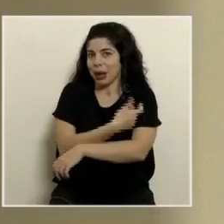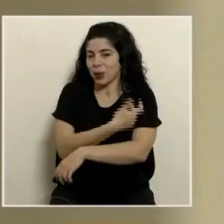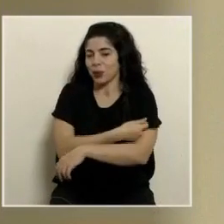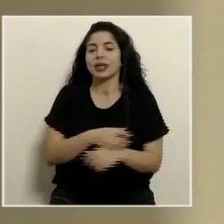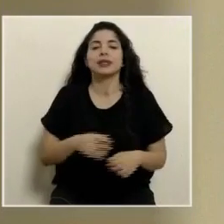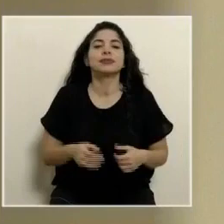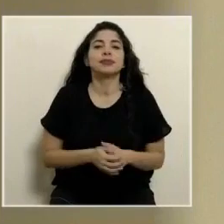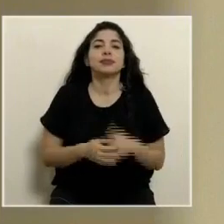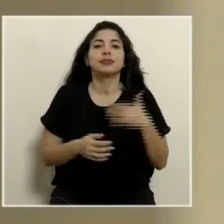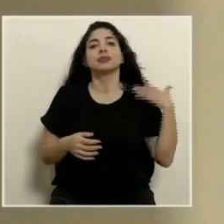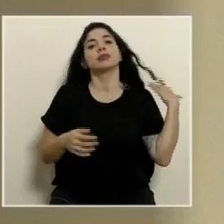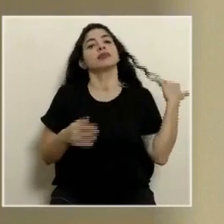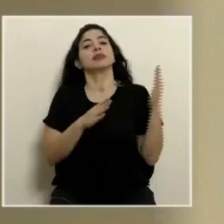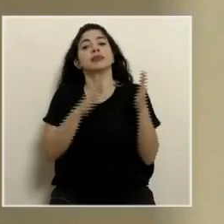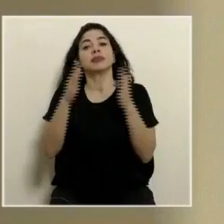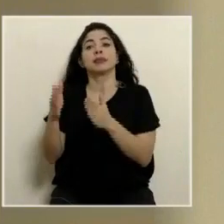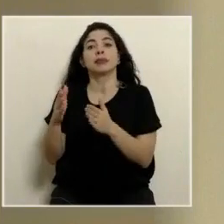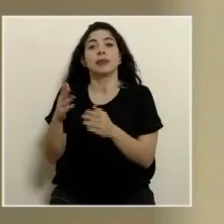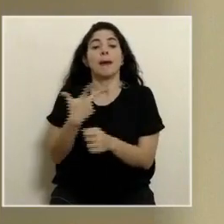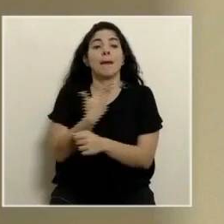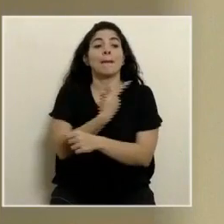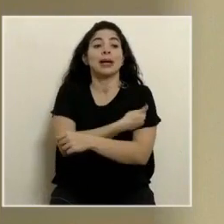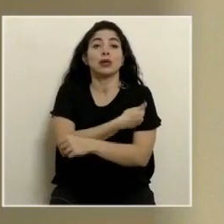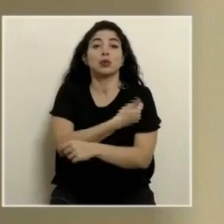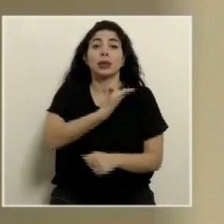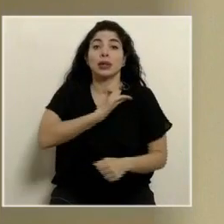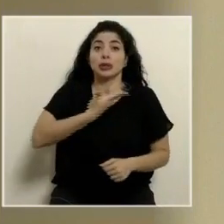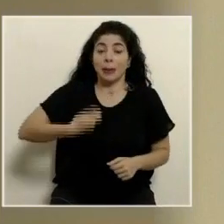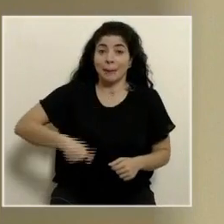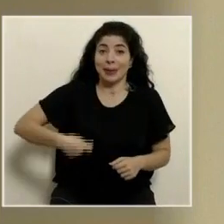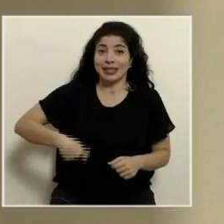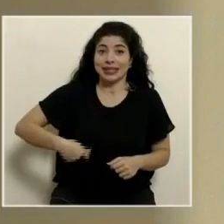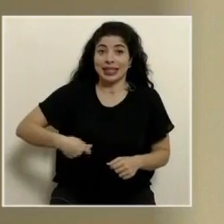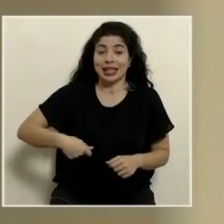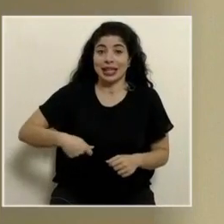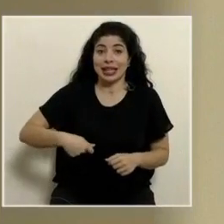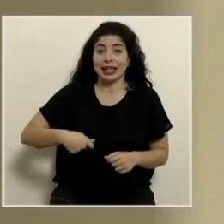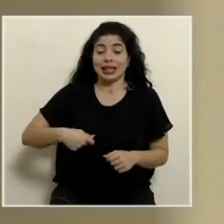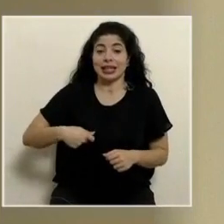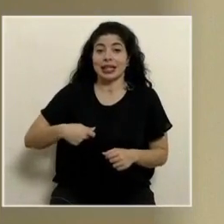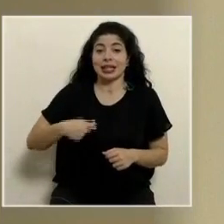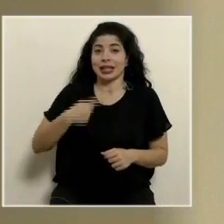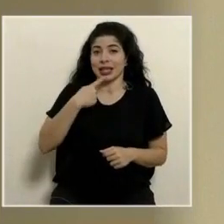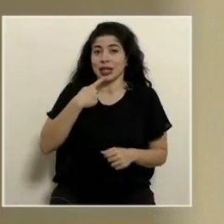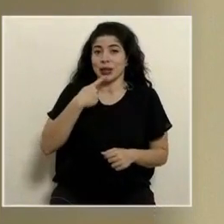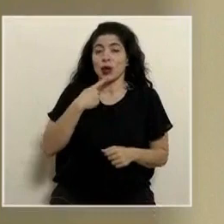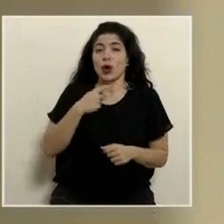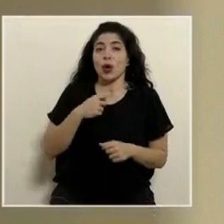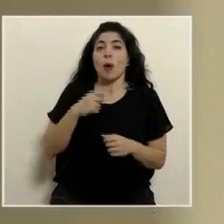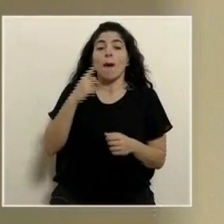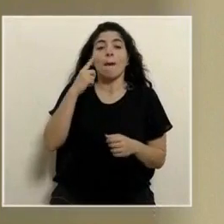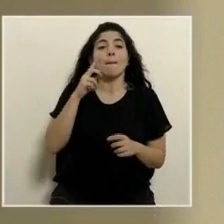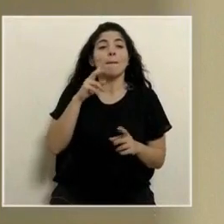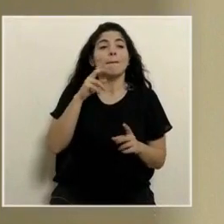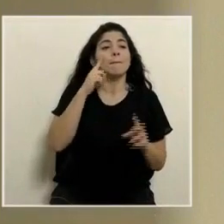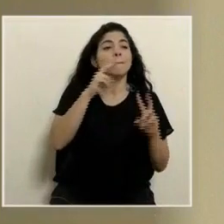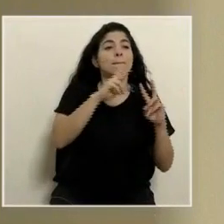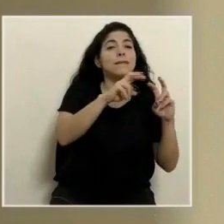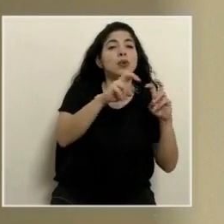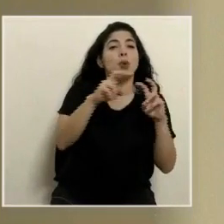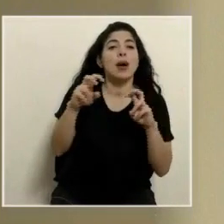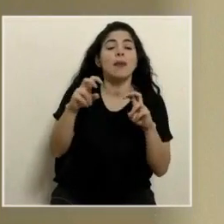vacunación. Con respecto a lo que mencionaba el presidente de las pruebas de antígenos, el Ministerio de Salud emite